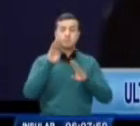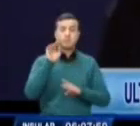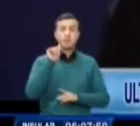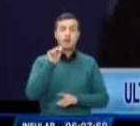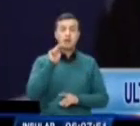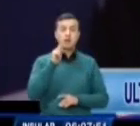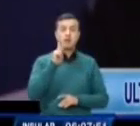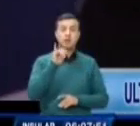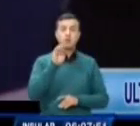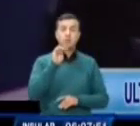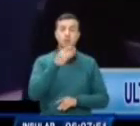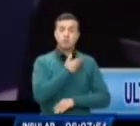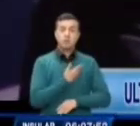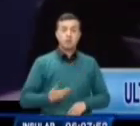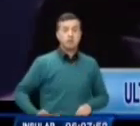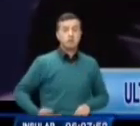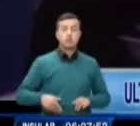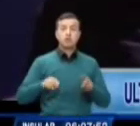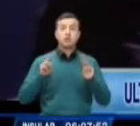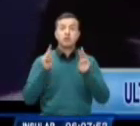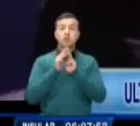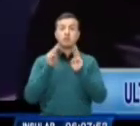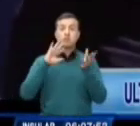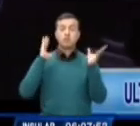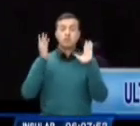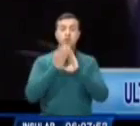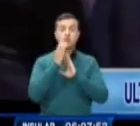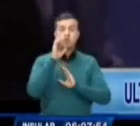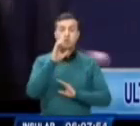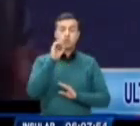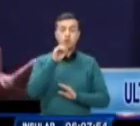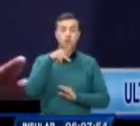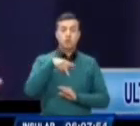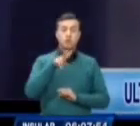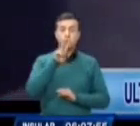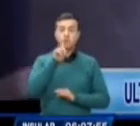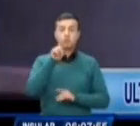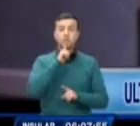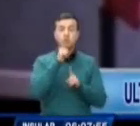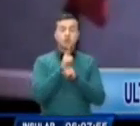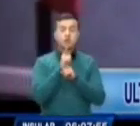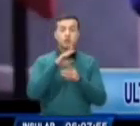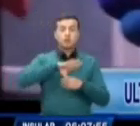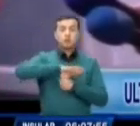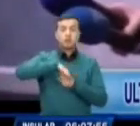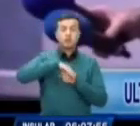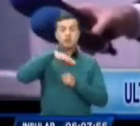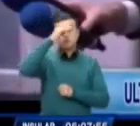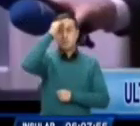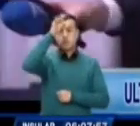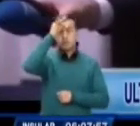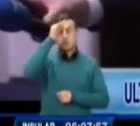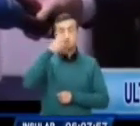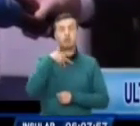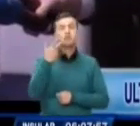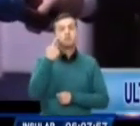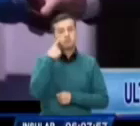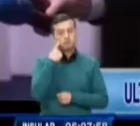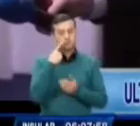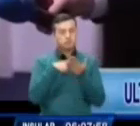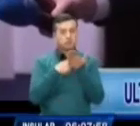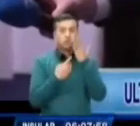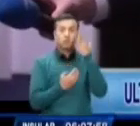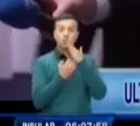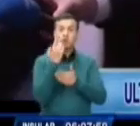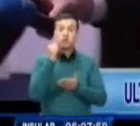se reunió con el presidente de la Cumbre por el Cambio Climático, COP21, y también canciller de Francia, Laurent Fabius, para ultimar de los detalles del